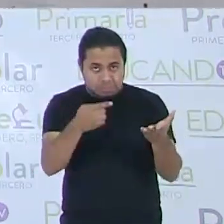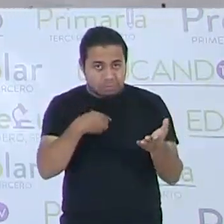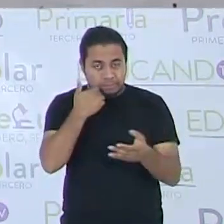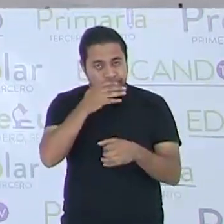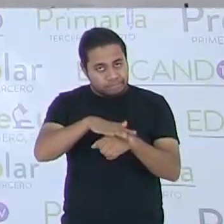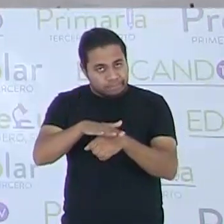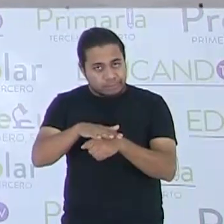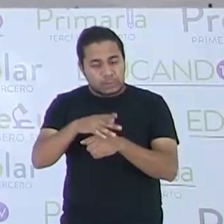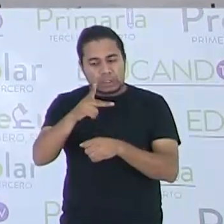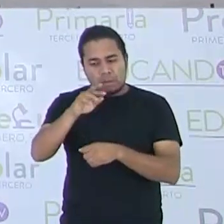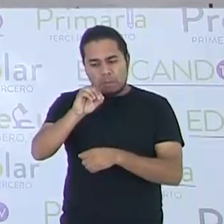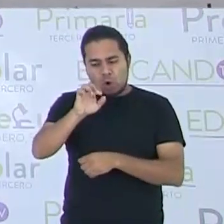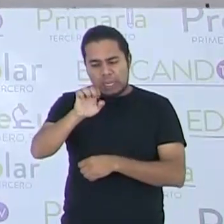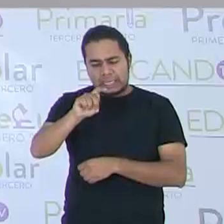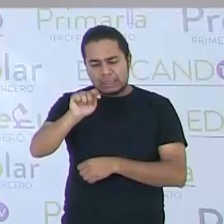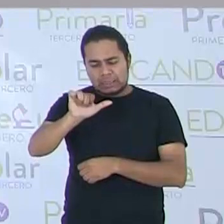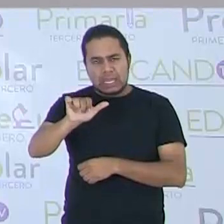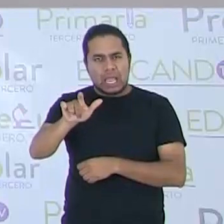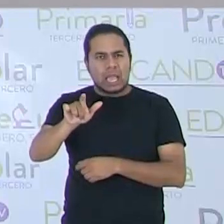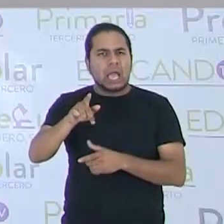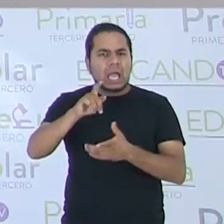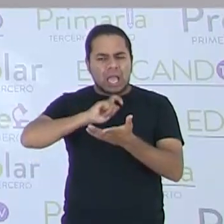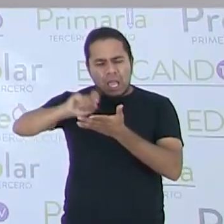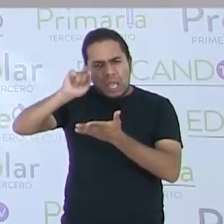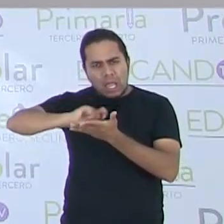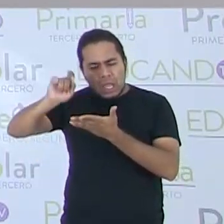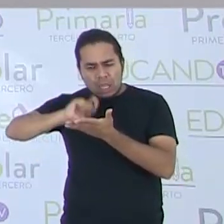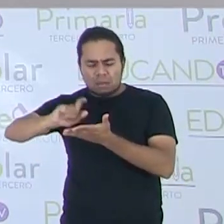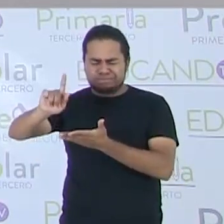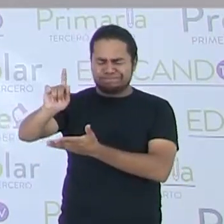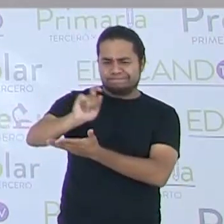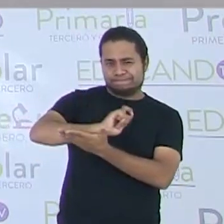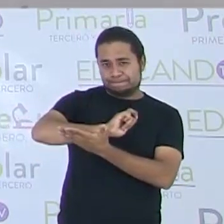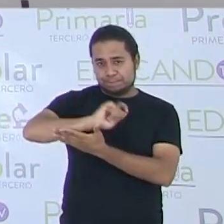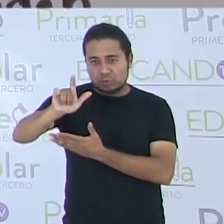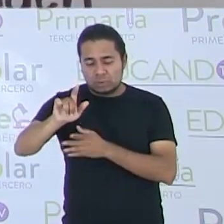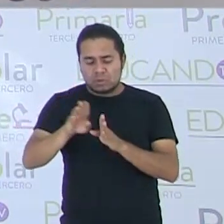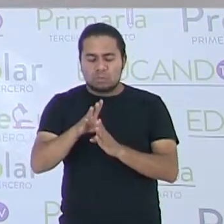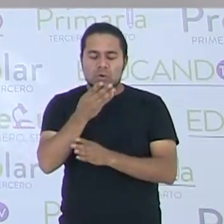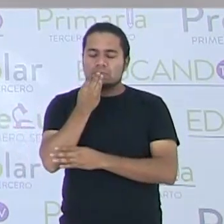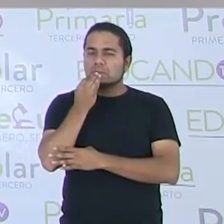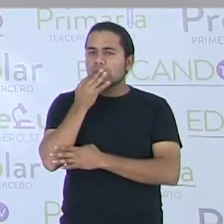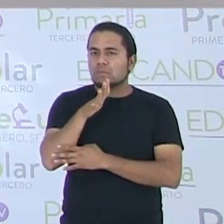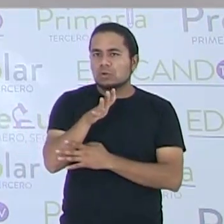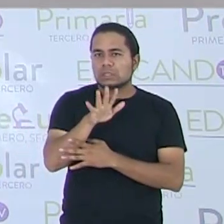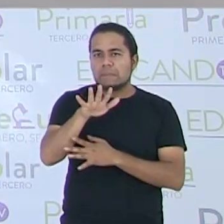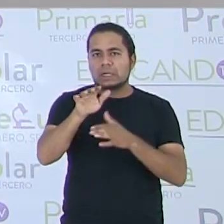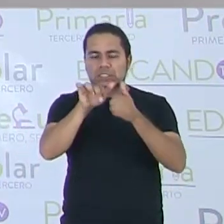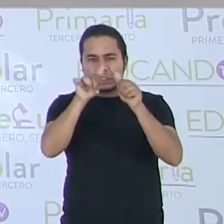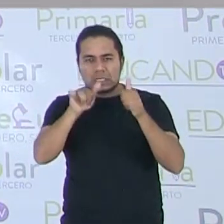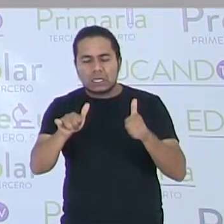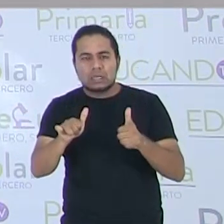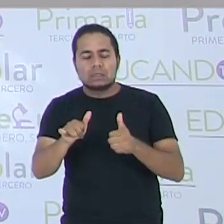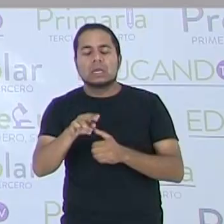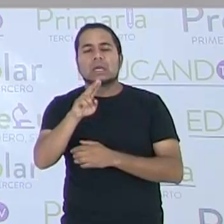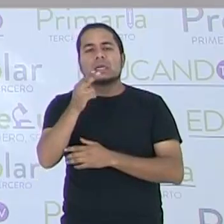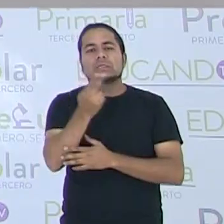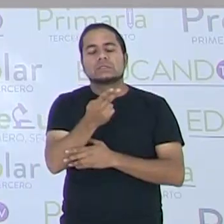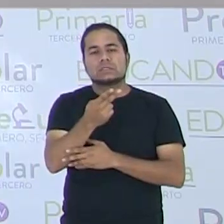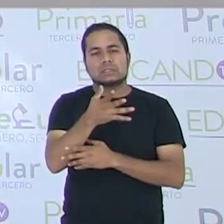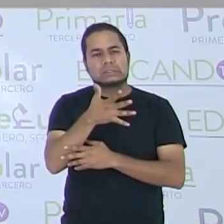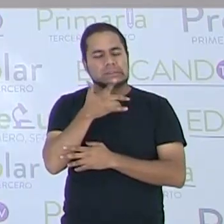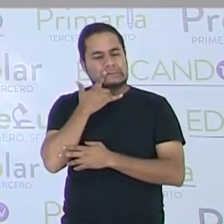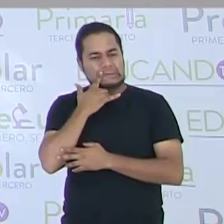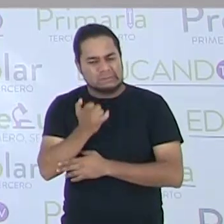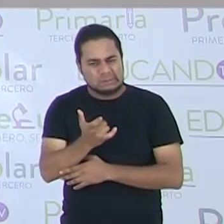ser poeta, a pesar de que es un arte, una manera, una profesión tan hermosa, también requiere de esfuerzo, requiere